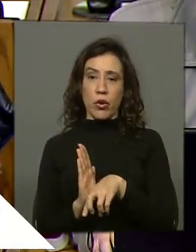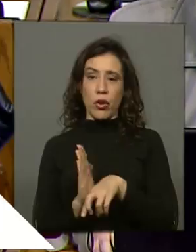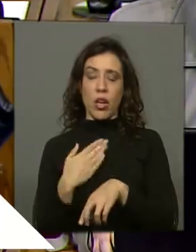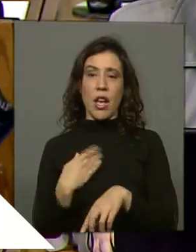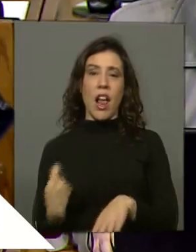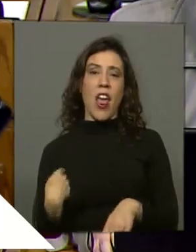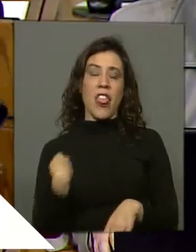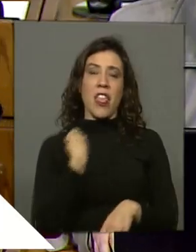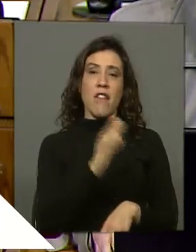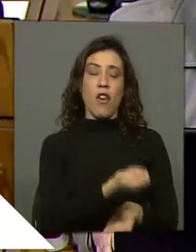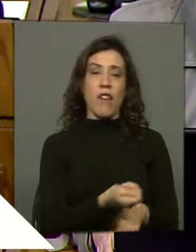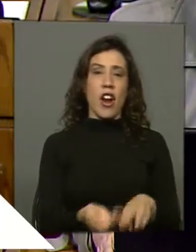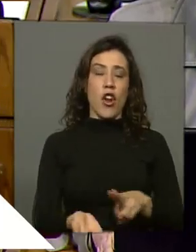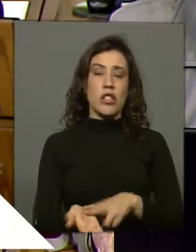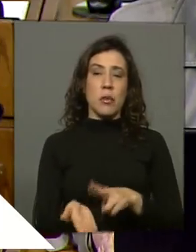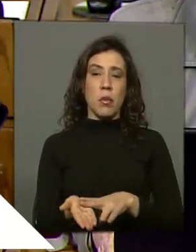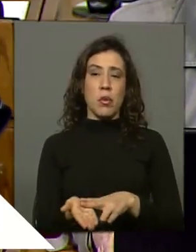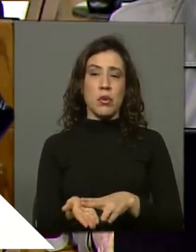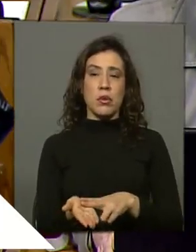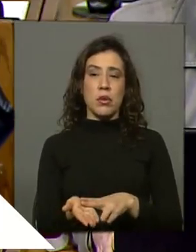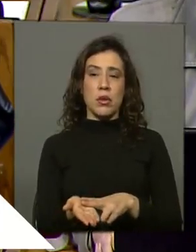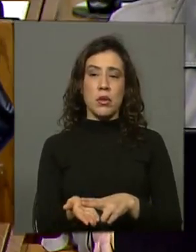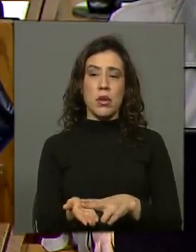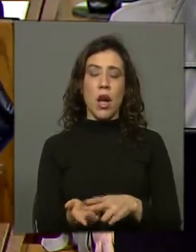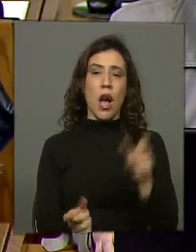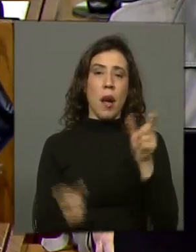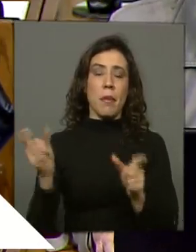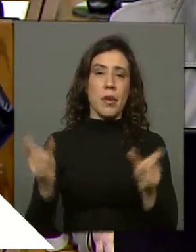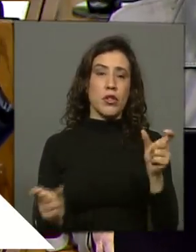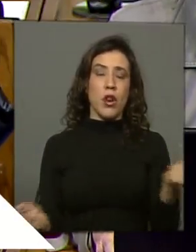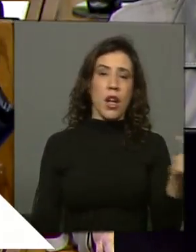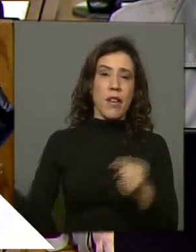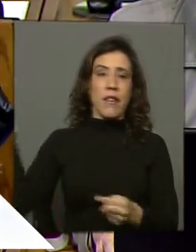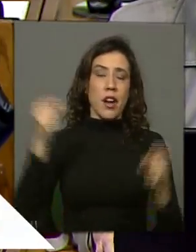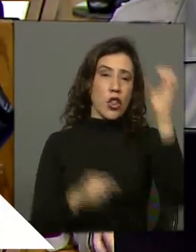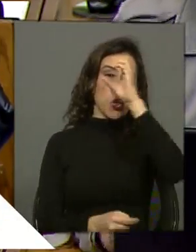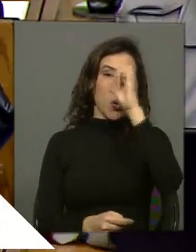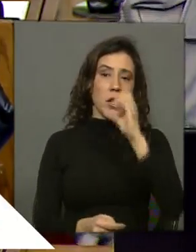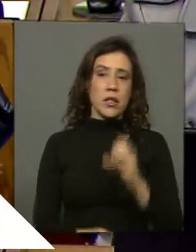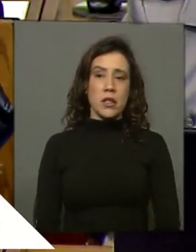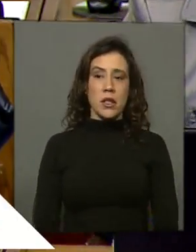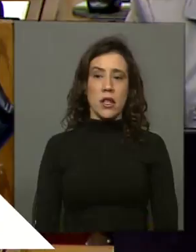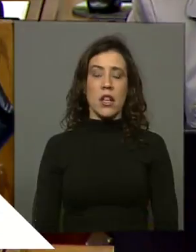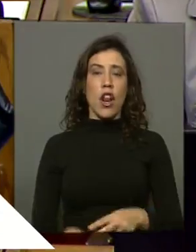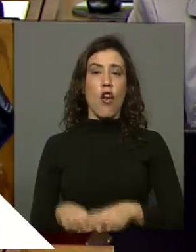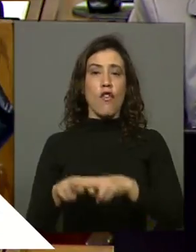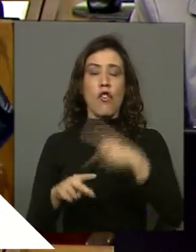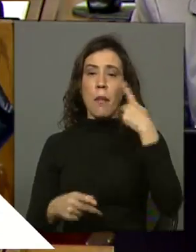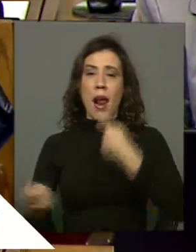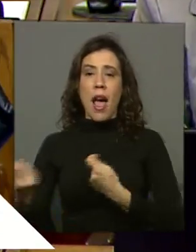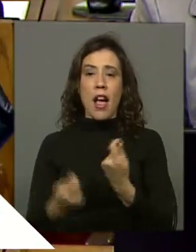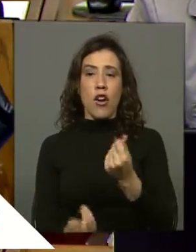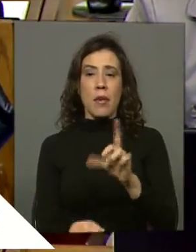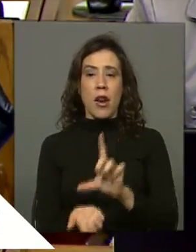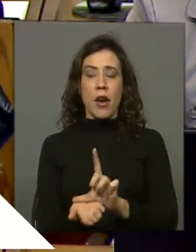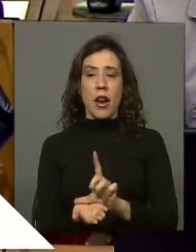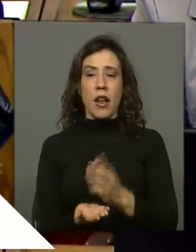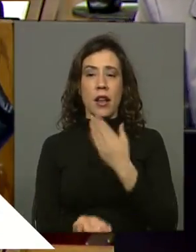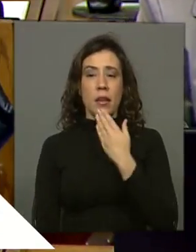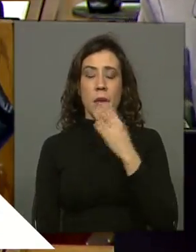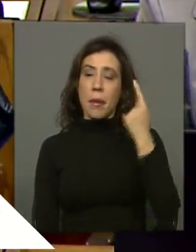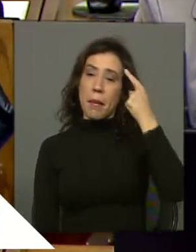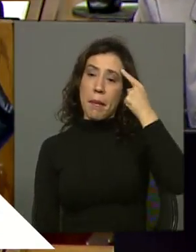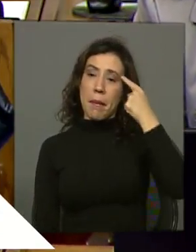devolverle los tributos a los turistas que vienen a entregar esos recursos para la economía local y también para